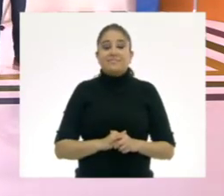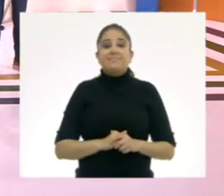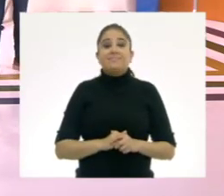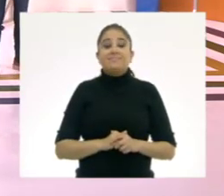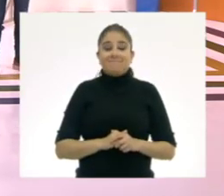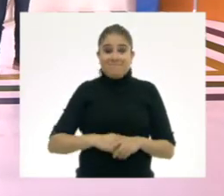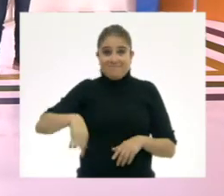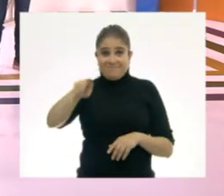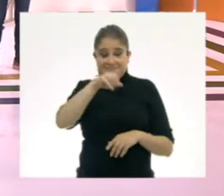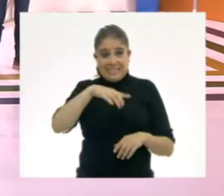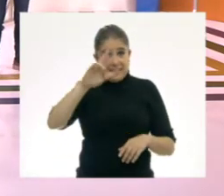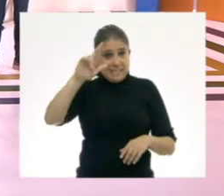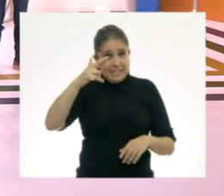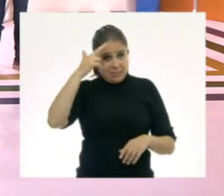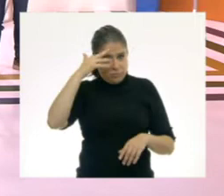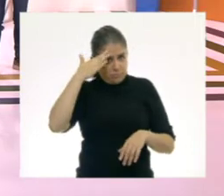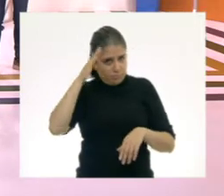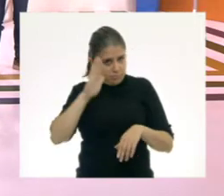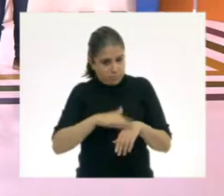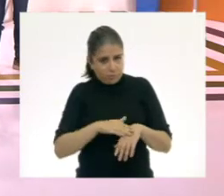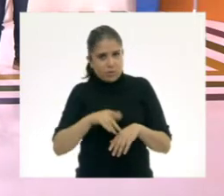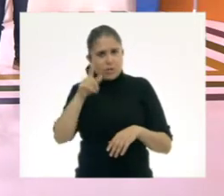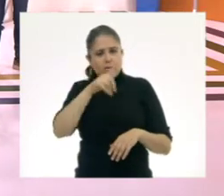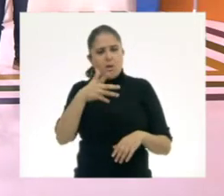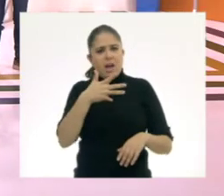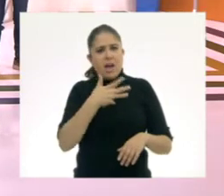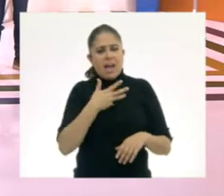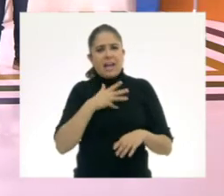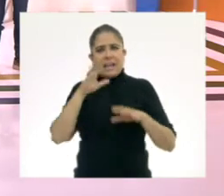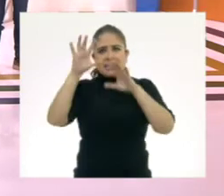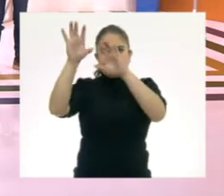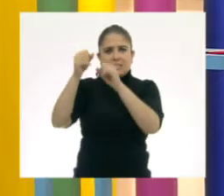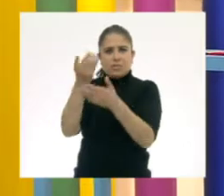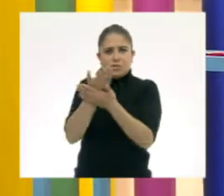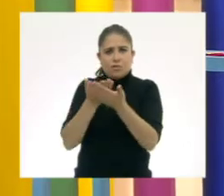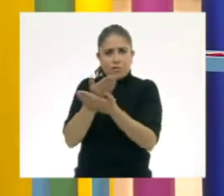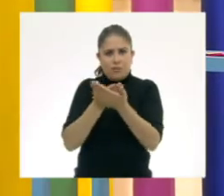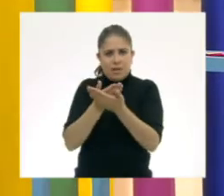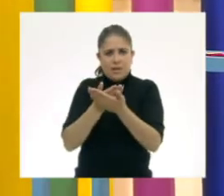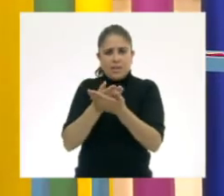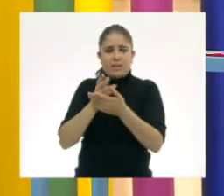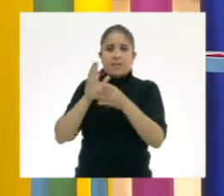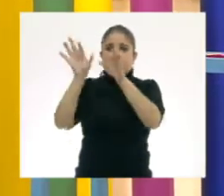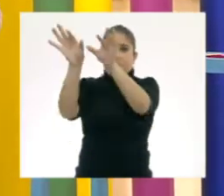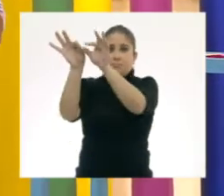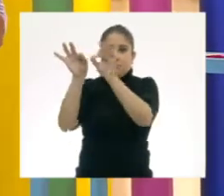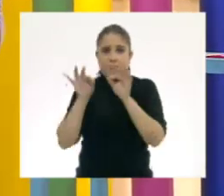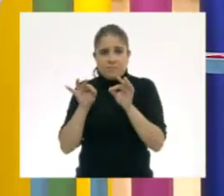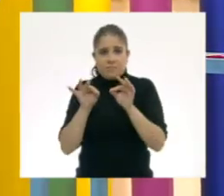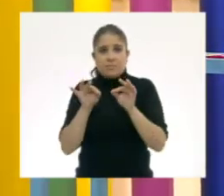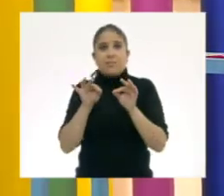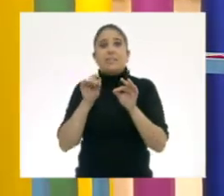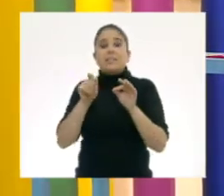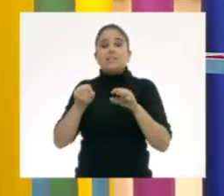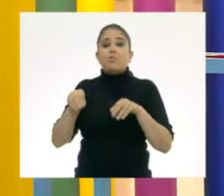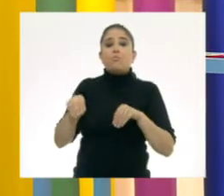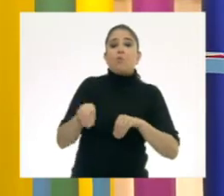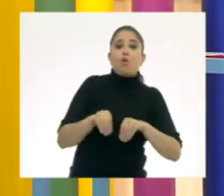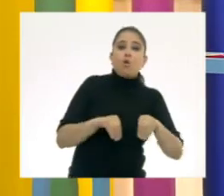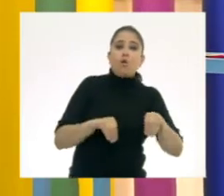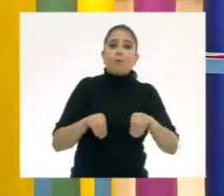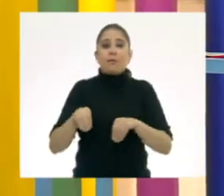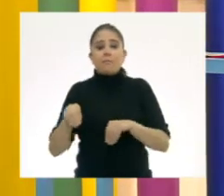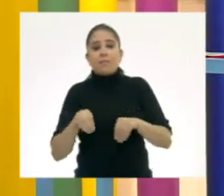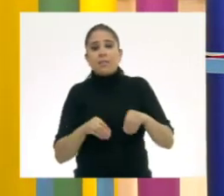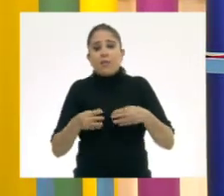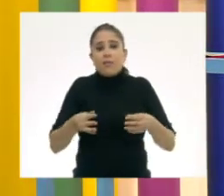Chicos, aquí tenemos que recordar que tenemos que agarrar la sopa, porque no lo vamos a agarrar el sobre, de una manera. Son movimientos más